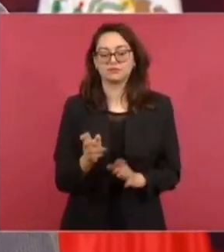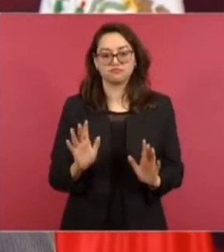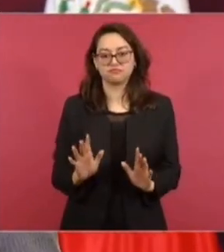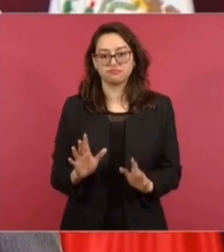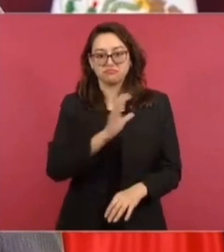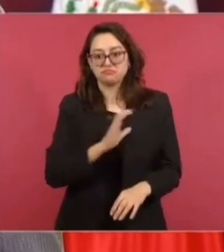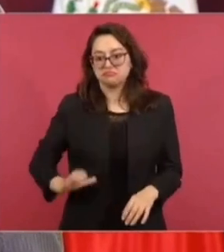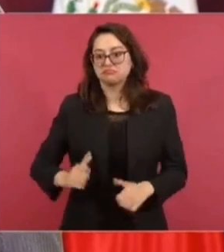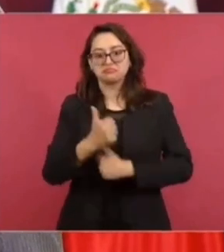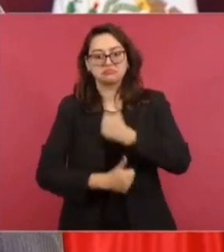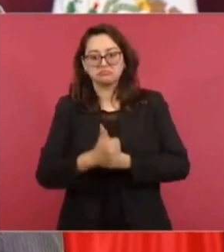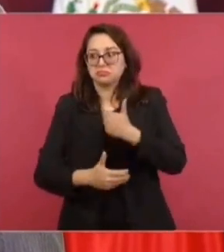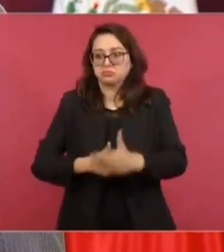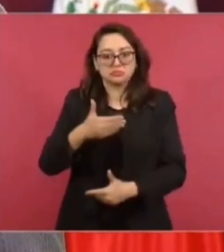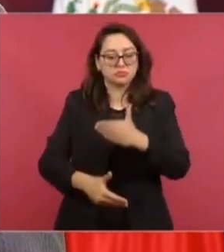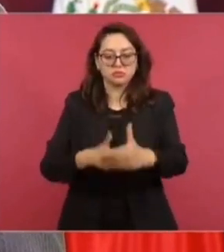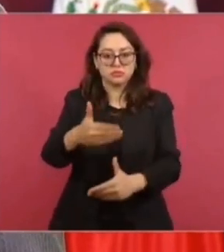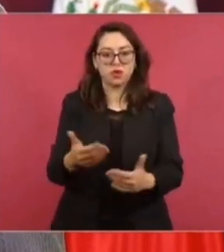futuros candidatos.